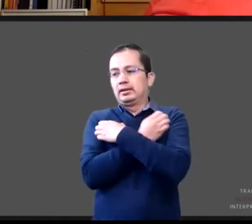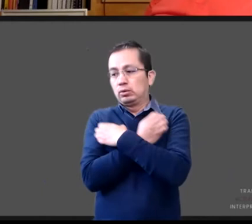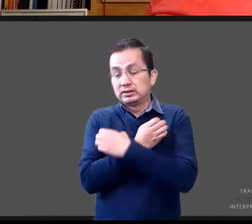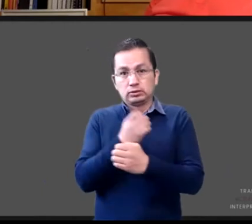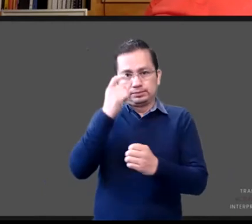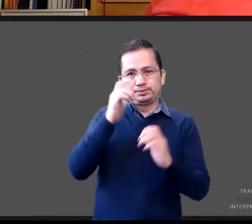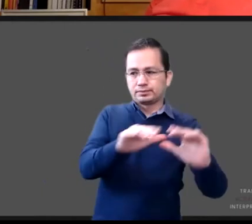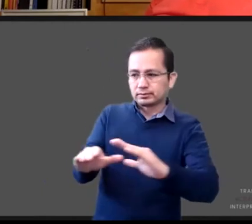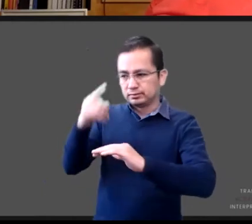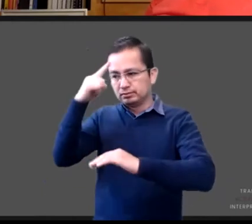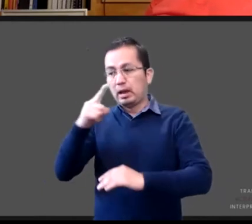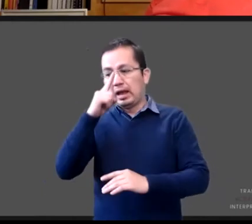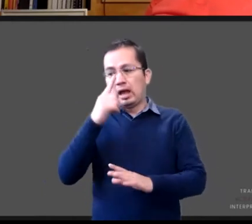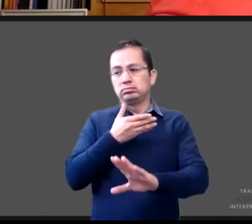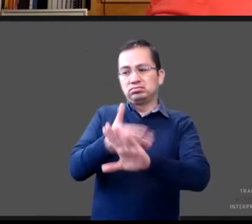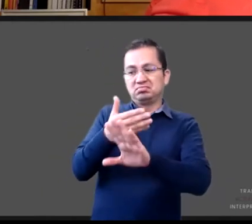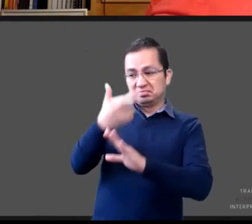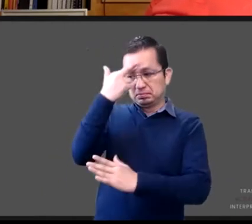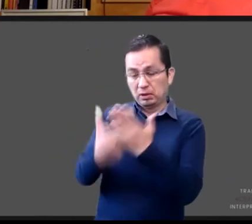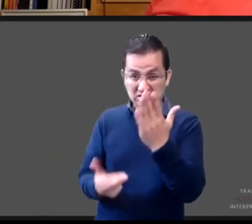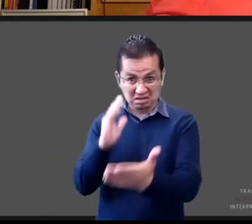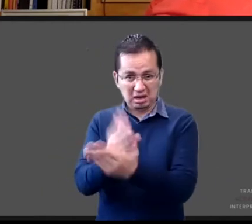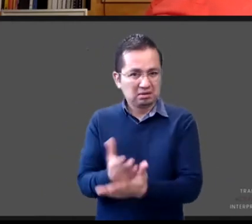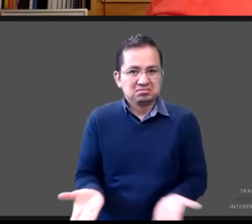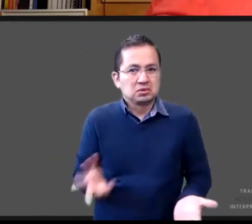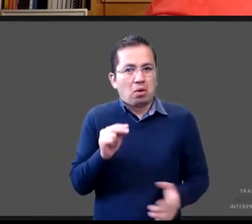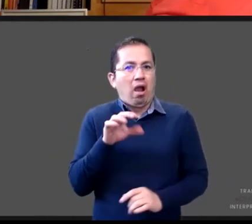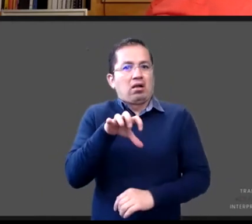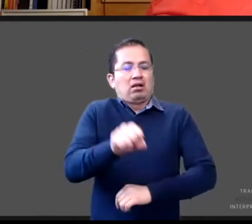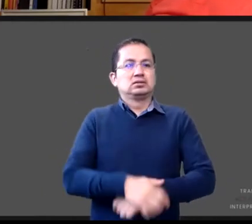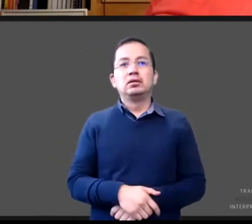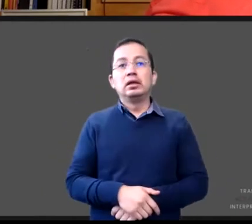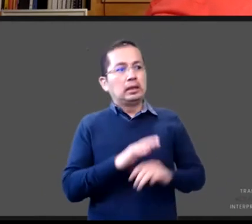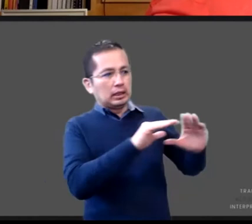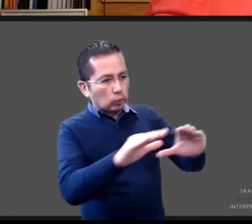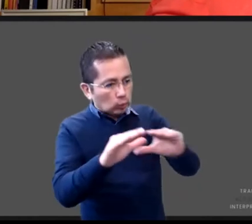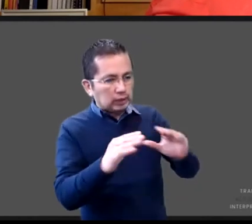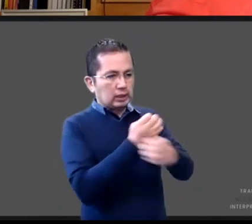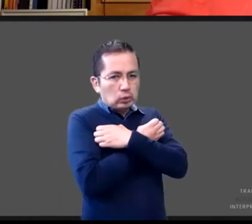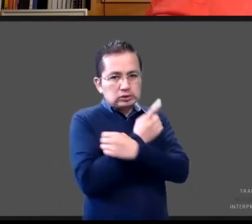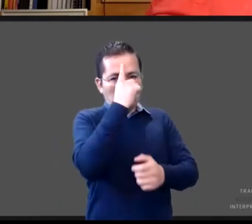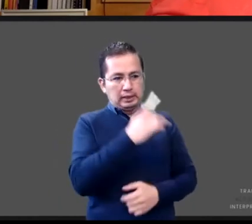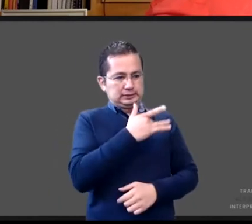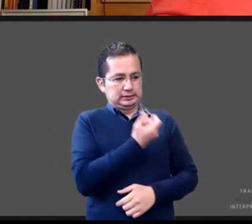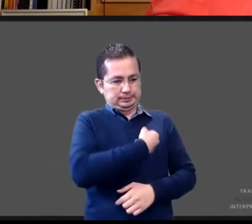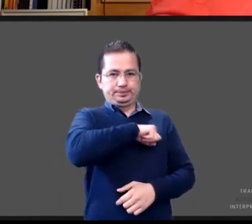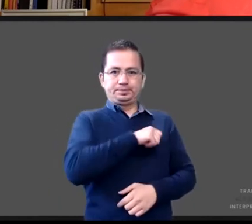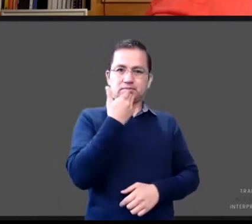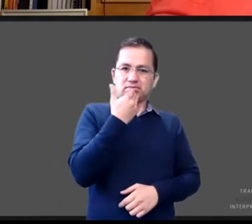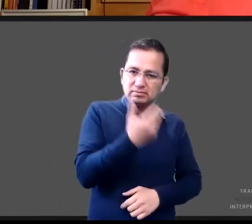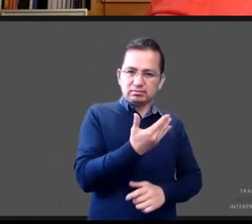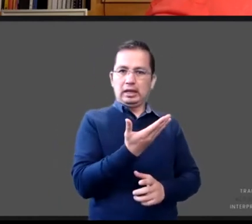la educación socioemocional y la atención a la salud mental, también de la población adulta, claro, que la población